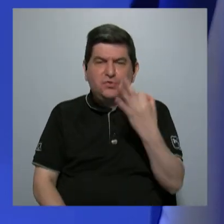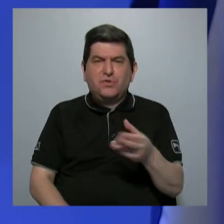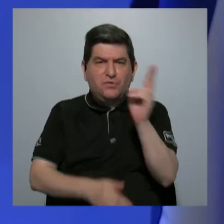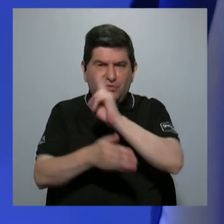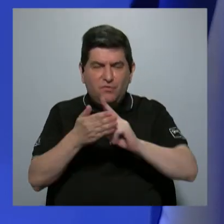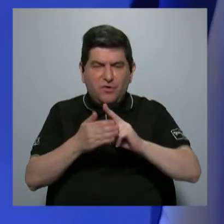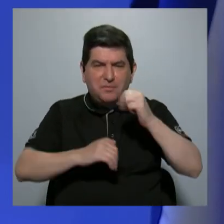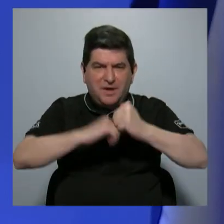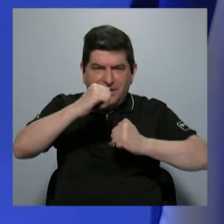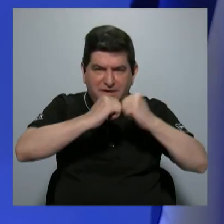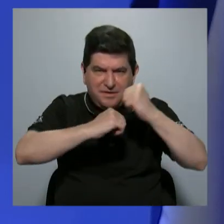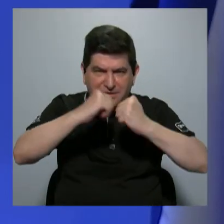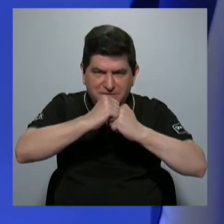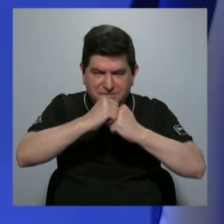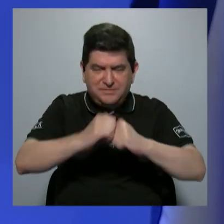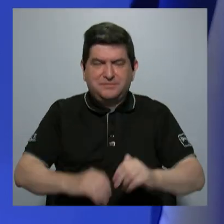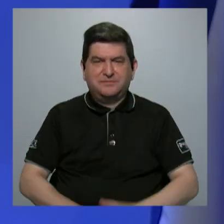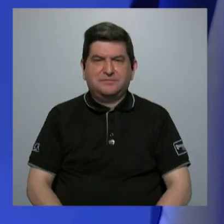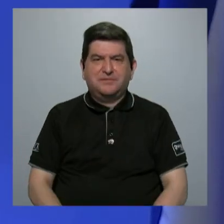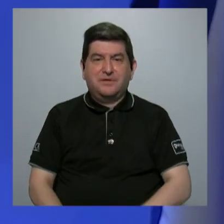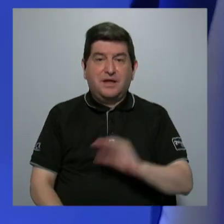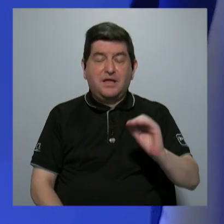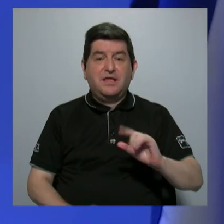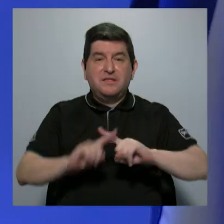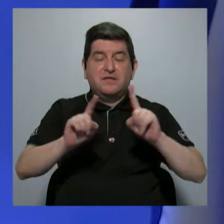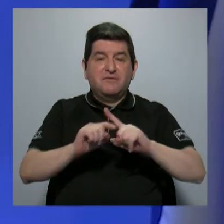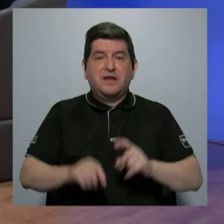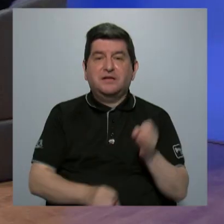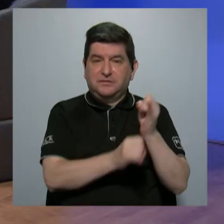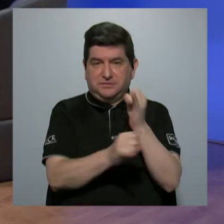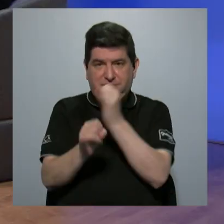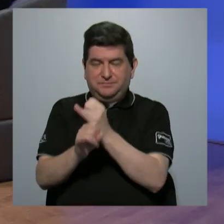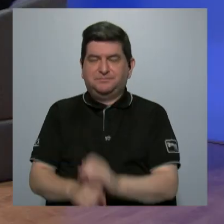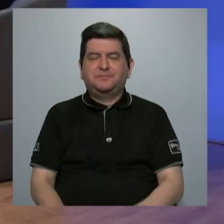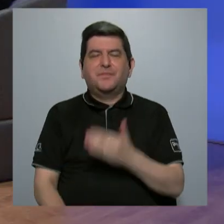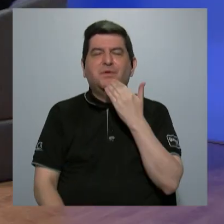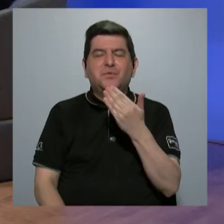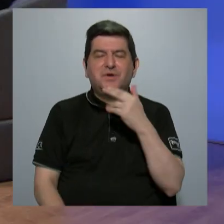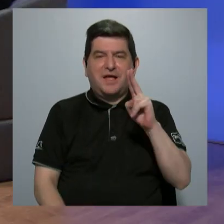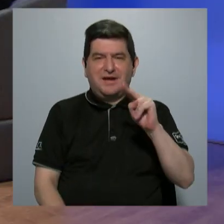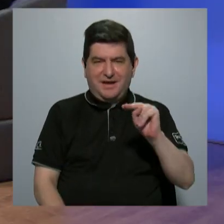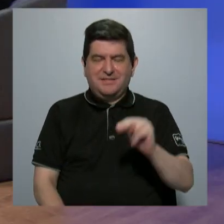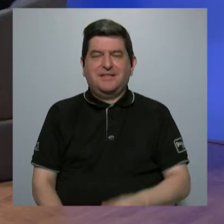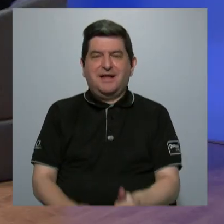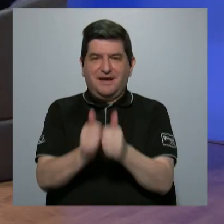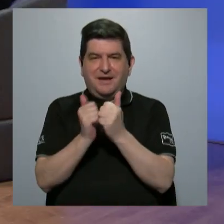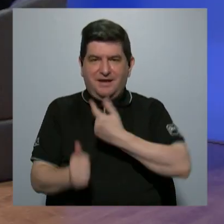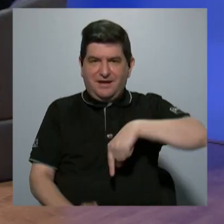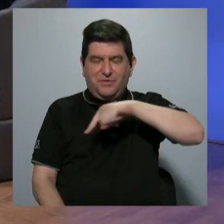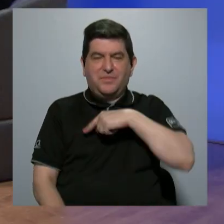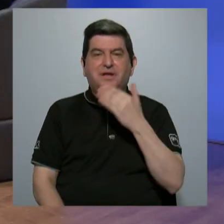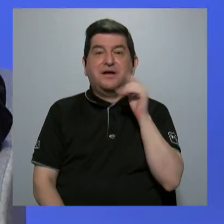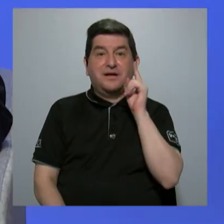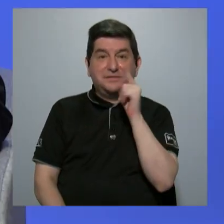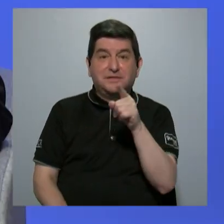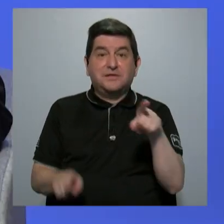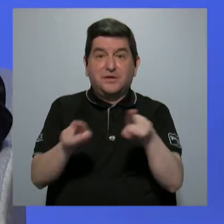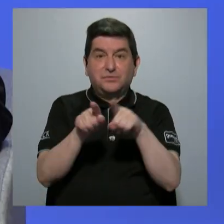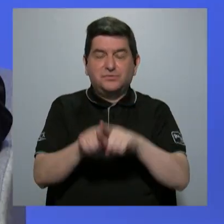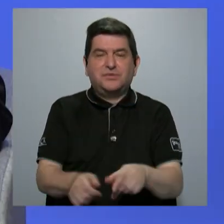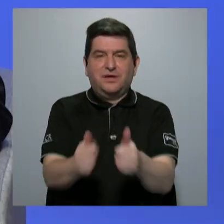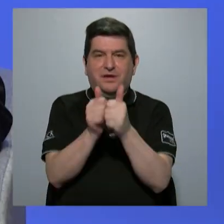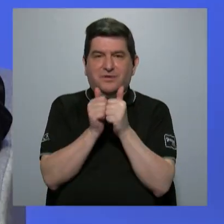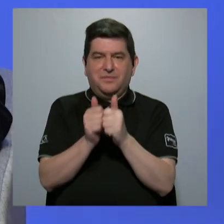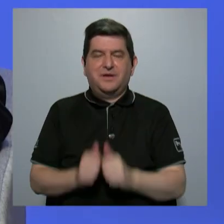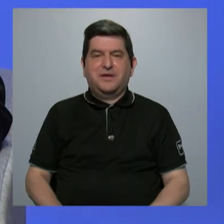de la estructura de la universidad y sus órganos. Muchas gracias, doña Natalia, por acompañarnos y gracias a ustedes también por estar con